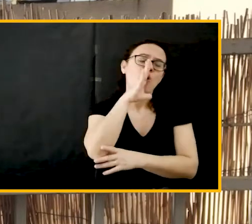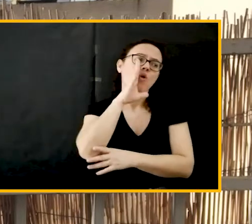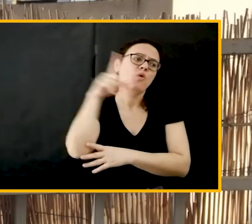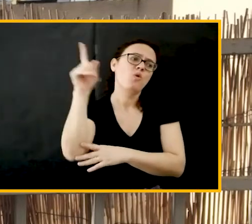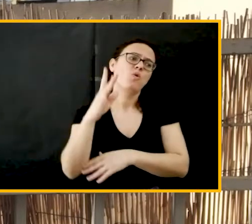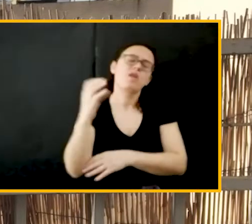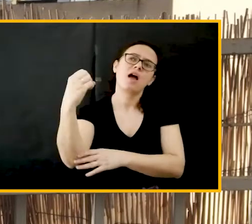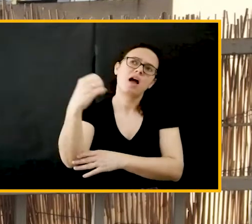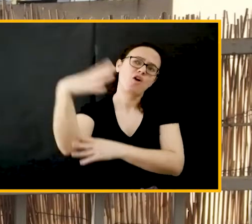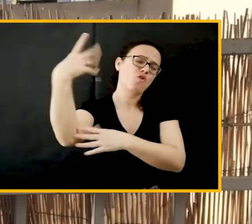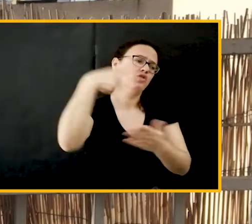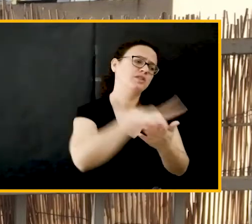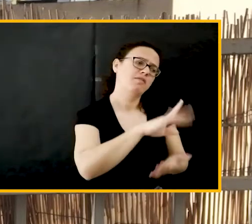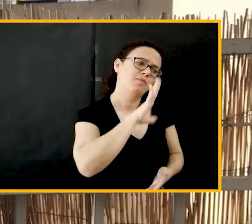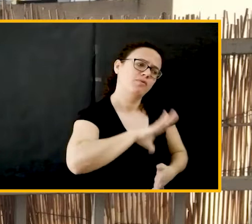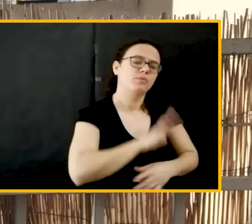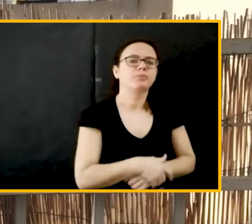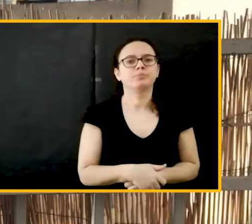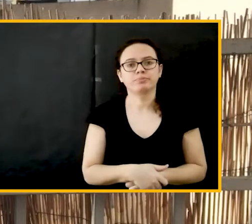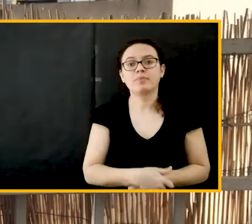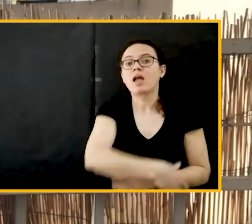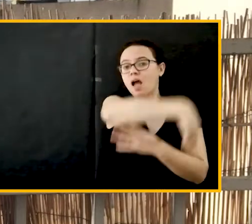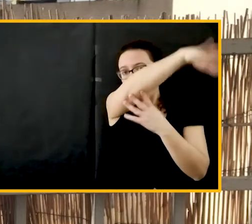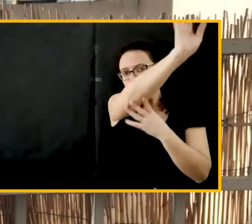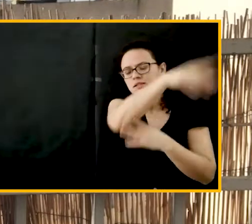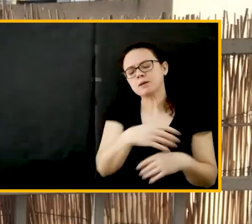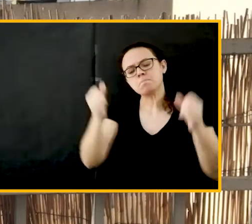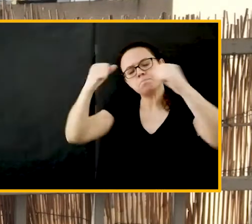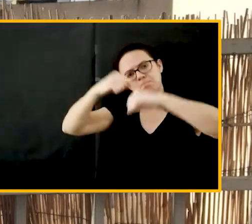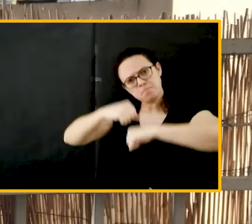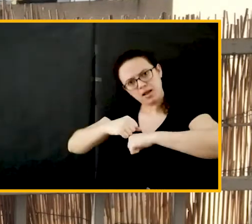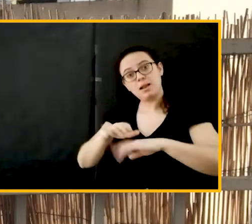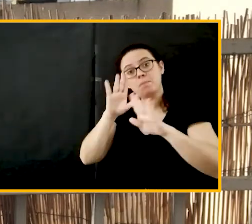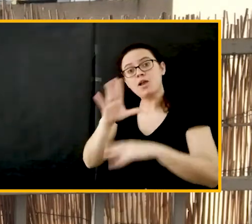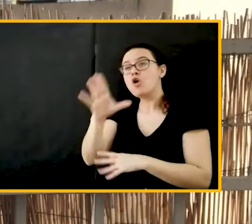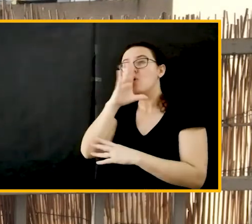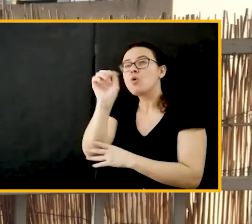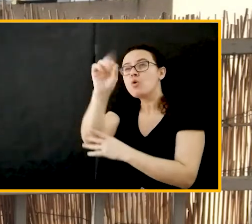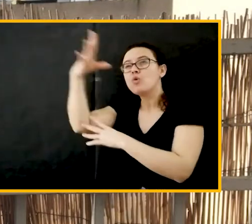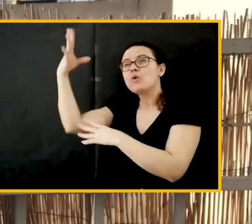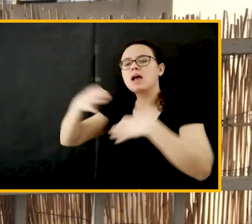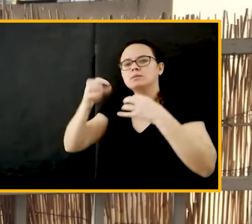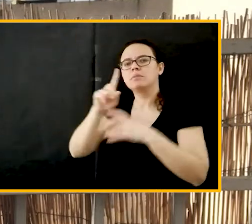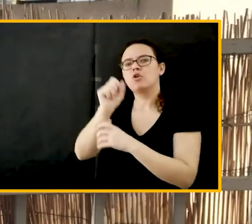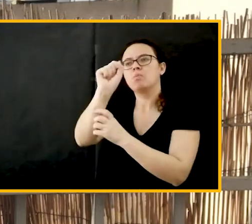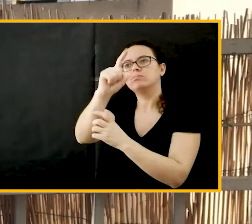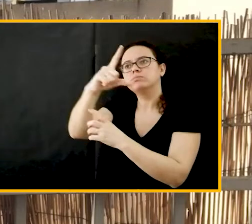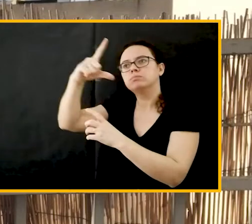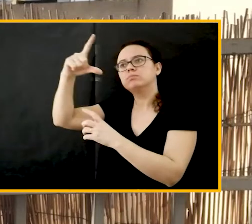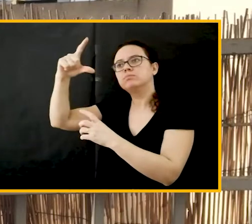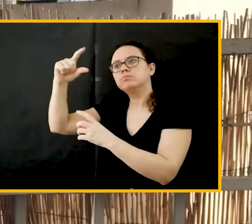Ganesha accedió, pero lo haría menguando y creciendo, y solo brillaría en su mayor intensidad una vez